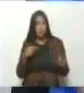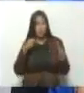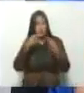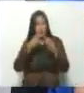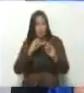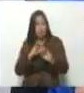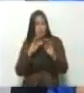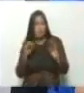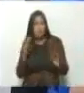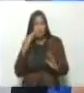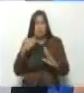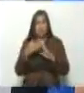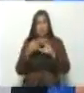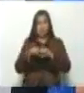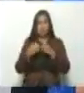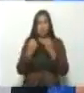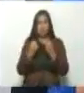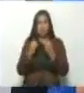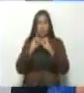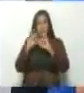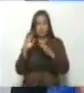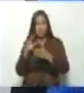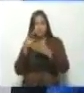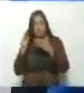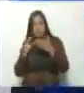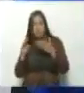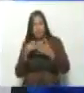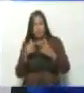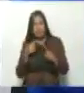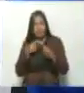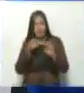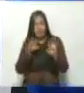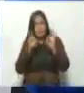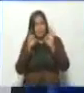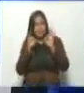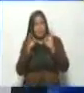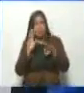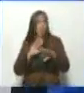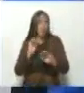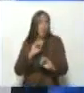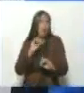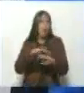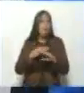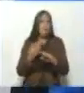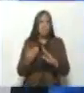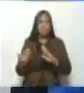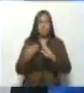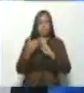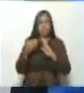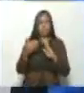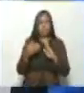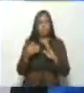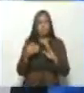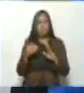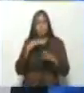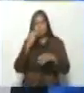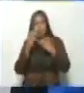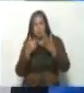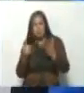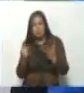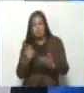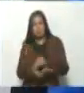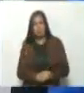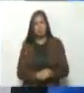se daña una unidad por alguna característica particular o porque se incidió en ella botando escombro,